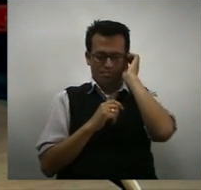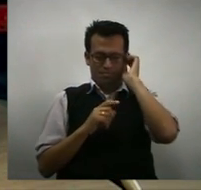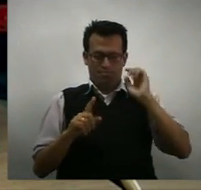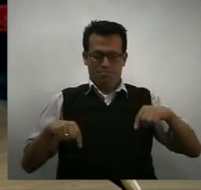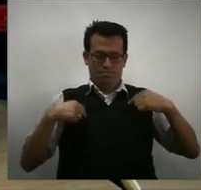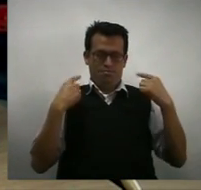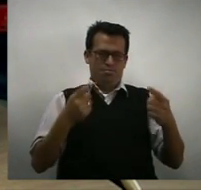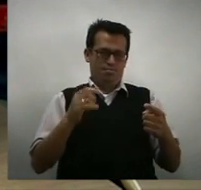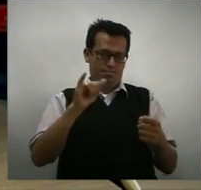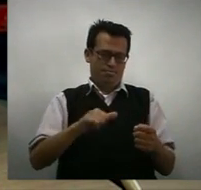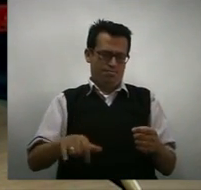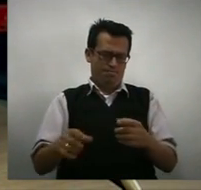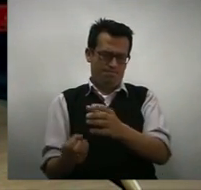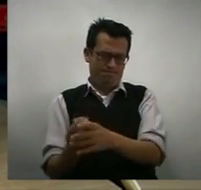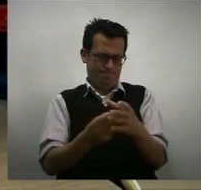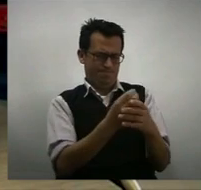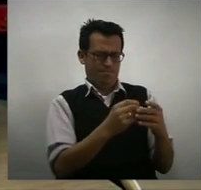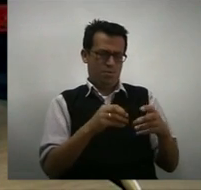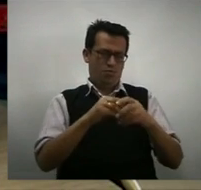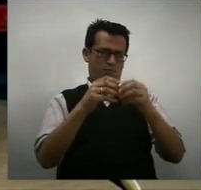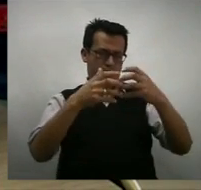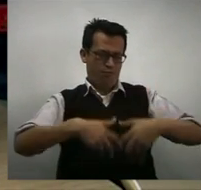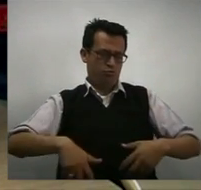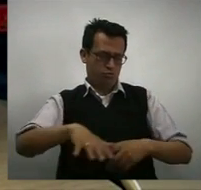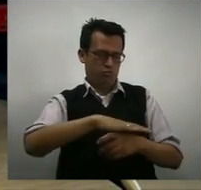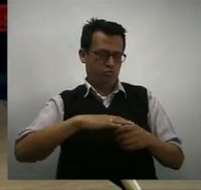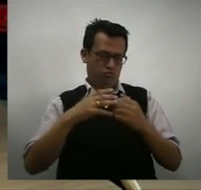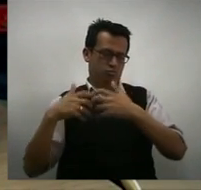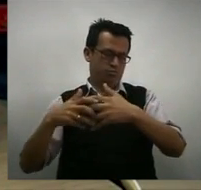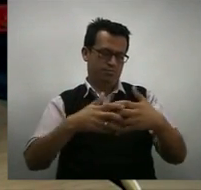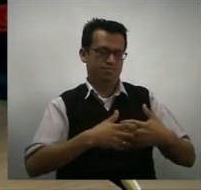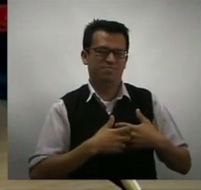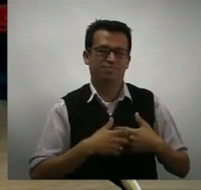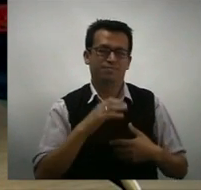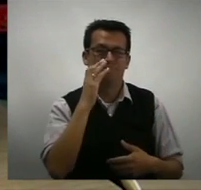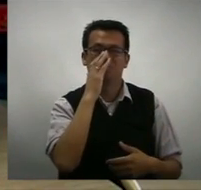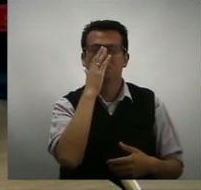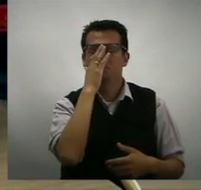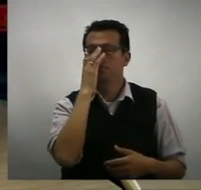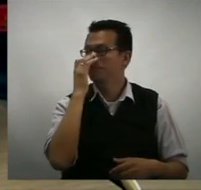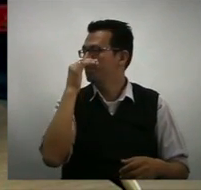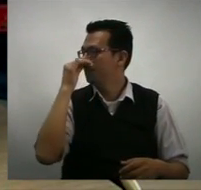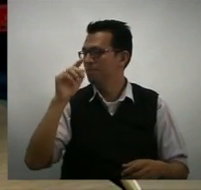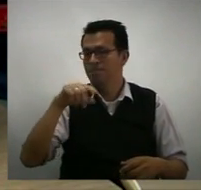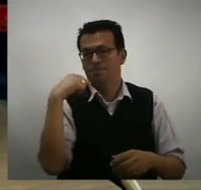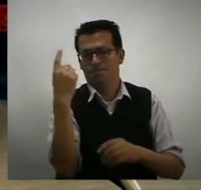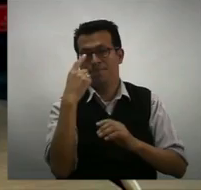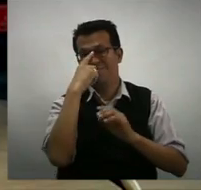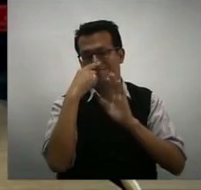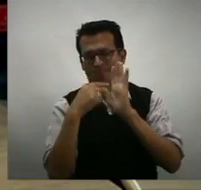sería el copartícipe de dicha funcionalidad, al instituirse como medio integral conducente a